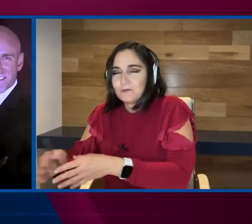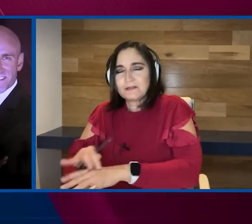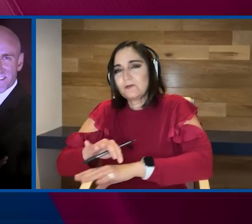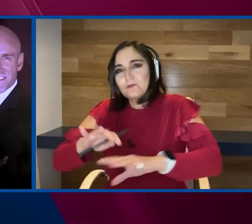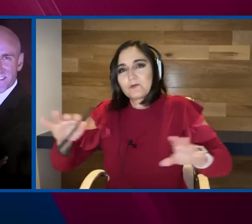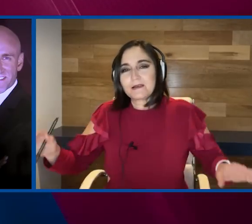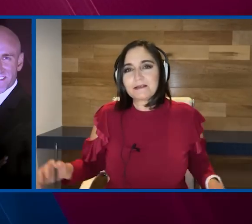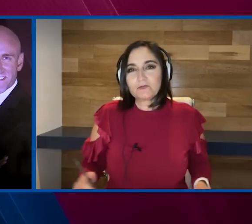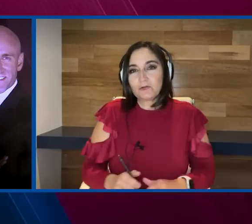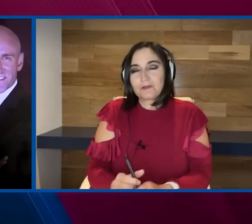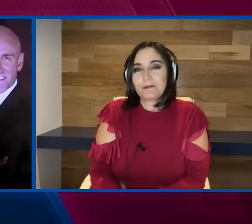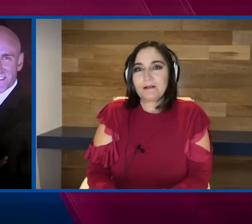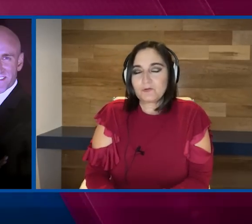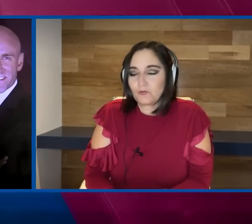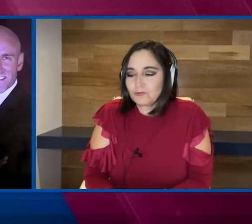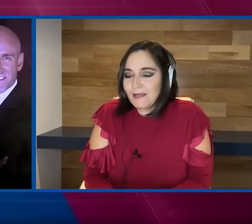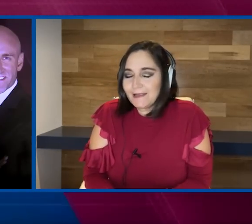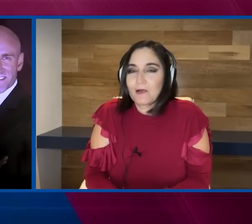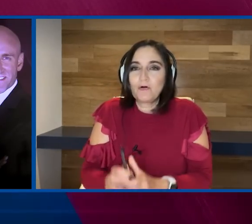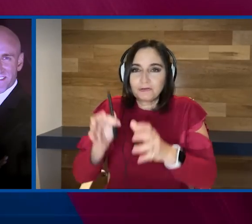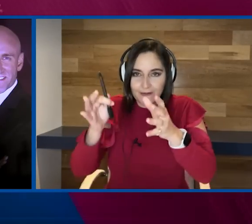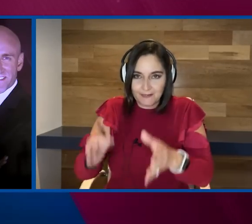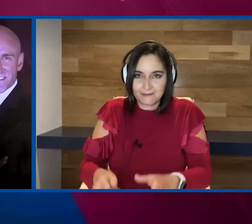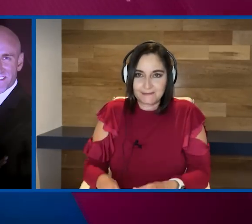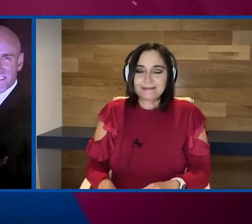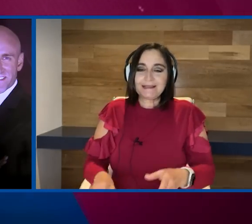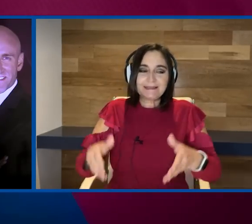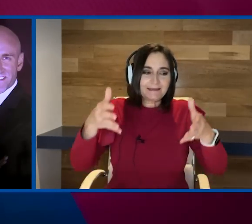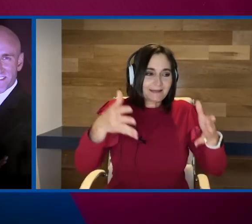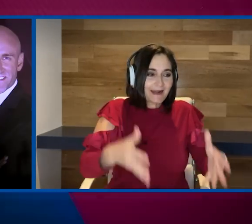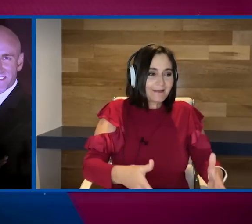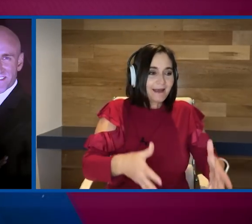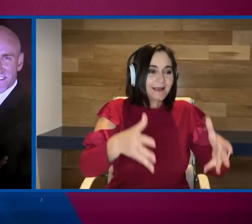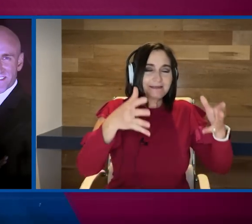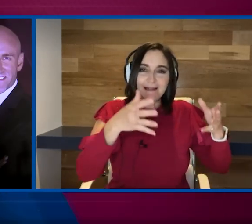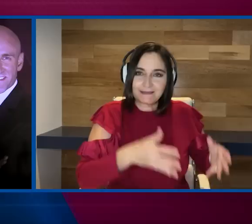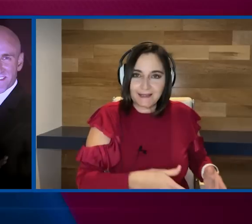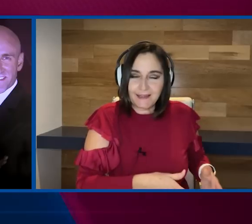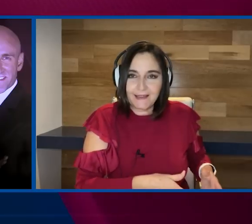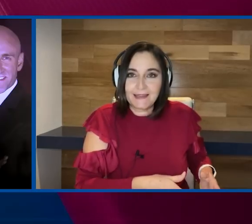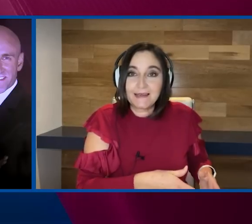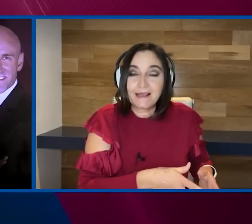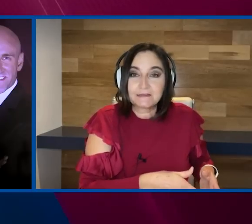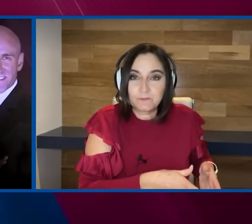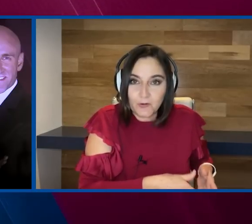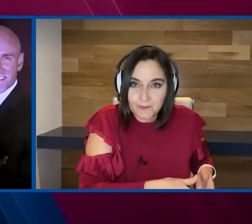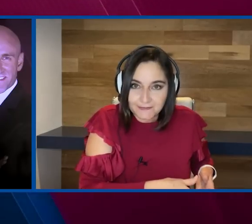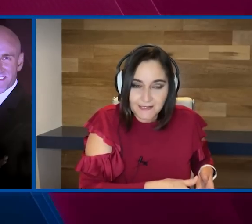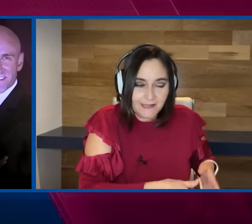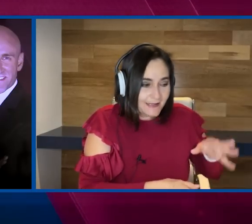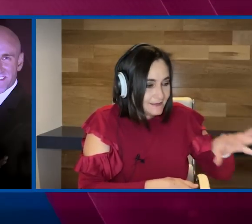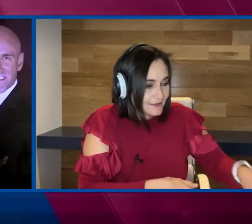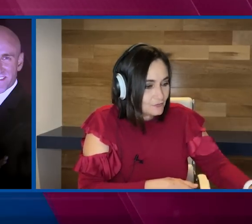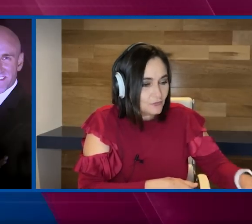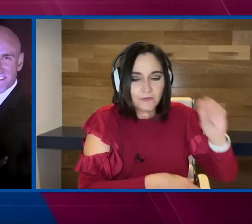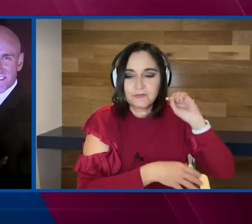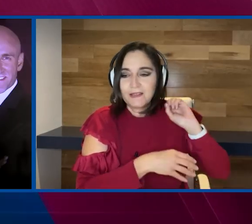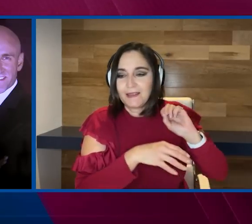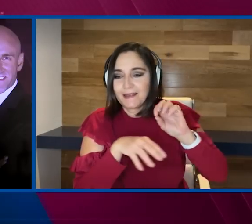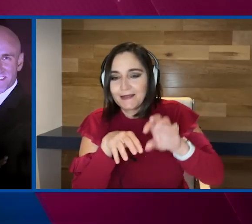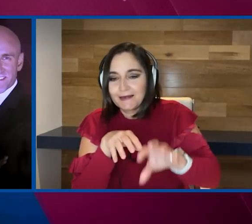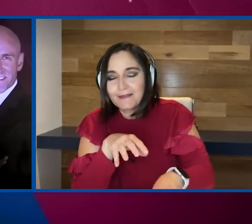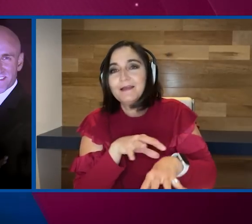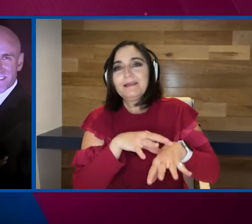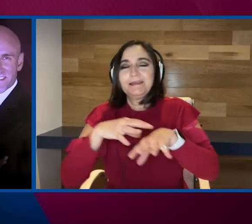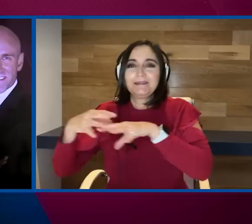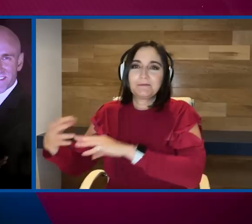la llevas, o toda una organización totalidad absoluta que otra vez está centrada la estrategia en las pruebas en Estados Unidos,